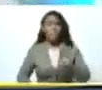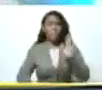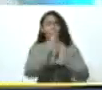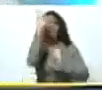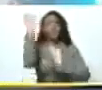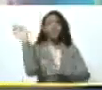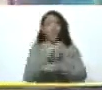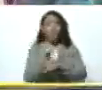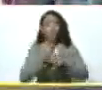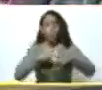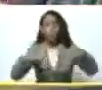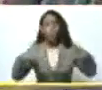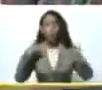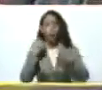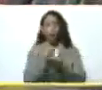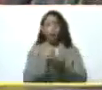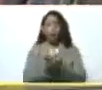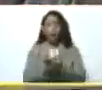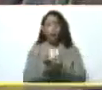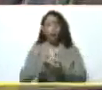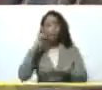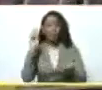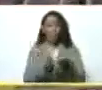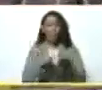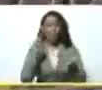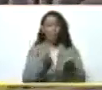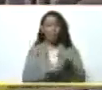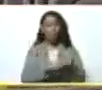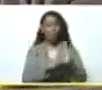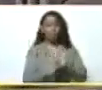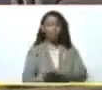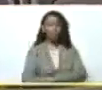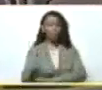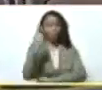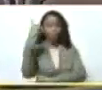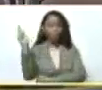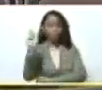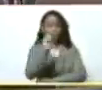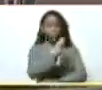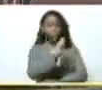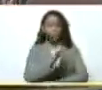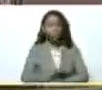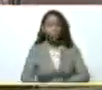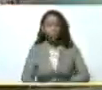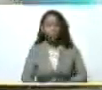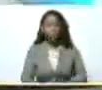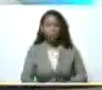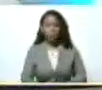récord de crecimiento económico real. En el primer semestre,